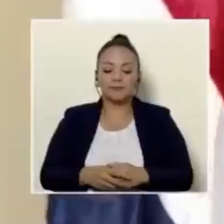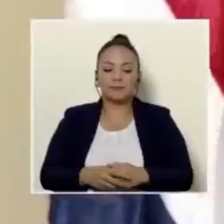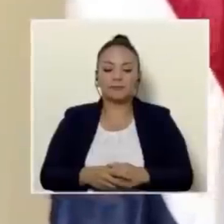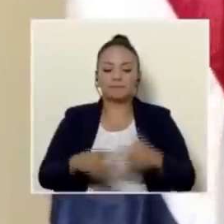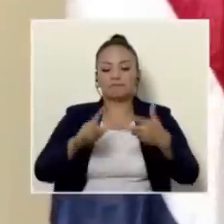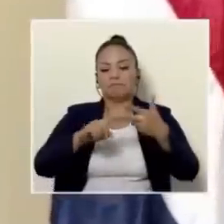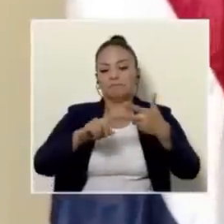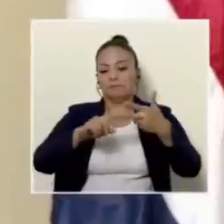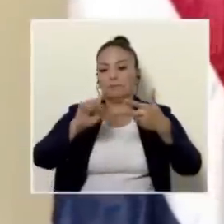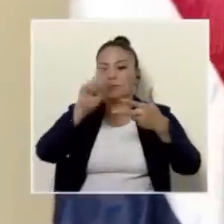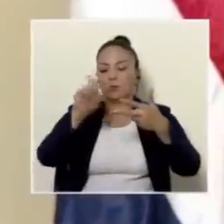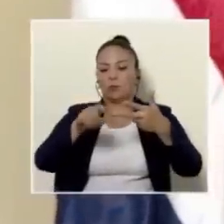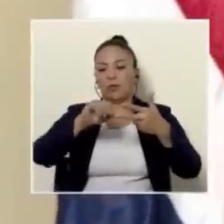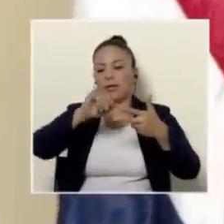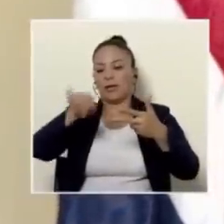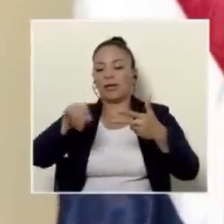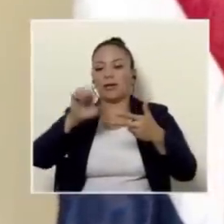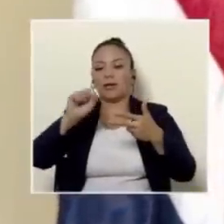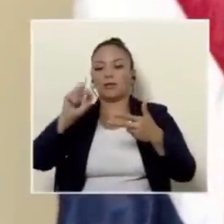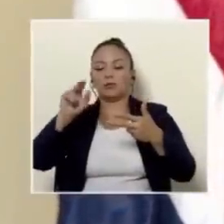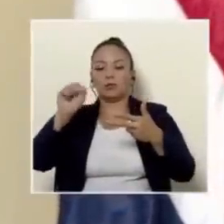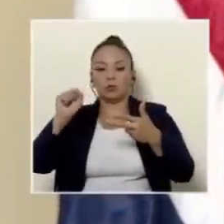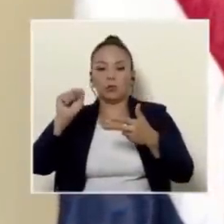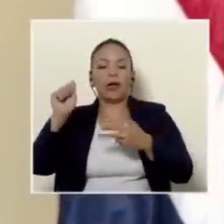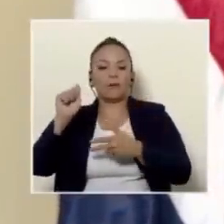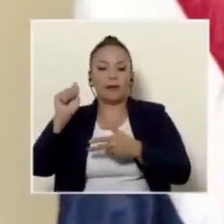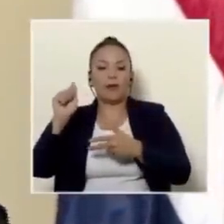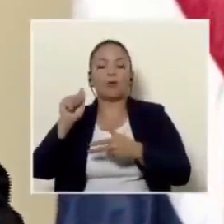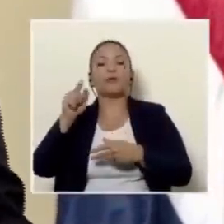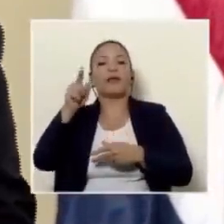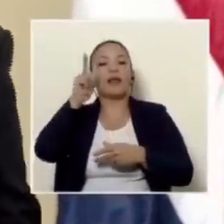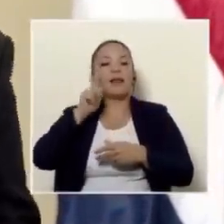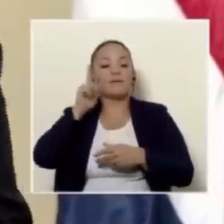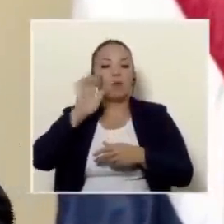La siguiente consulta es de Jesús Alvarado, de Limón Tiene Voz.